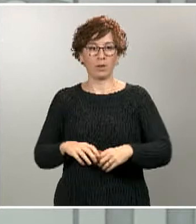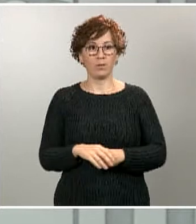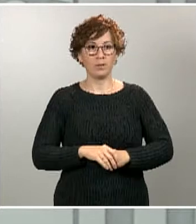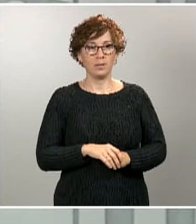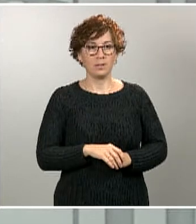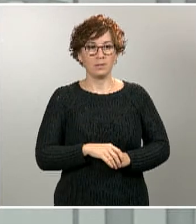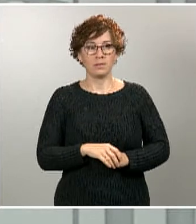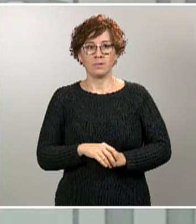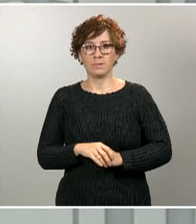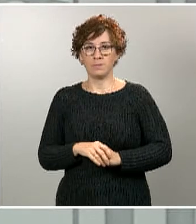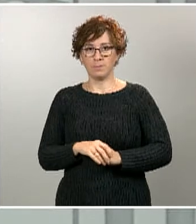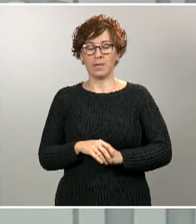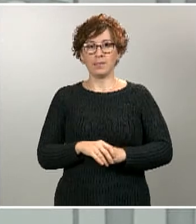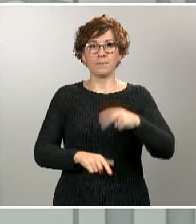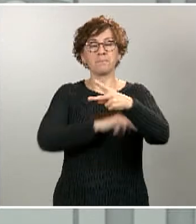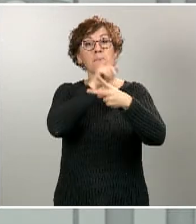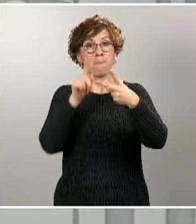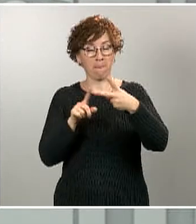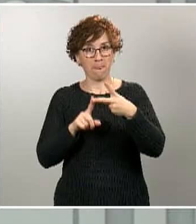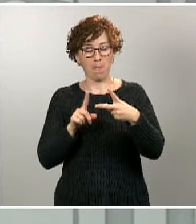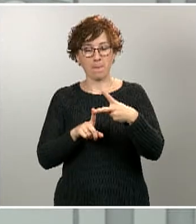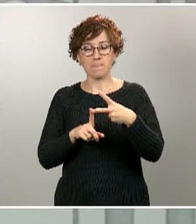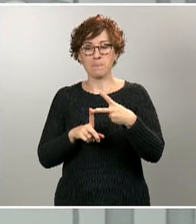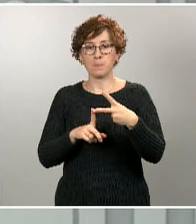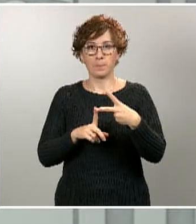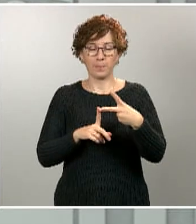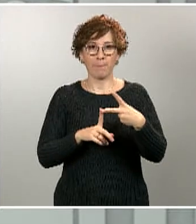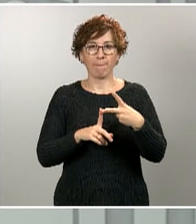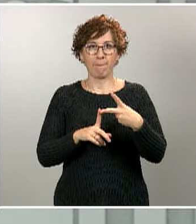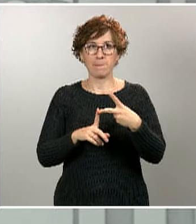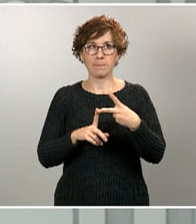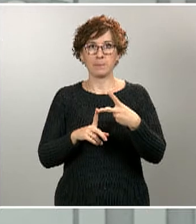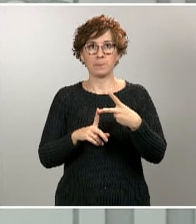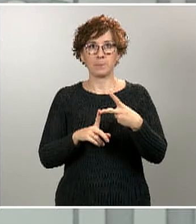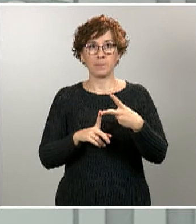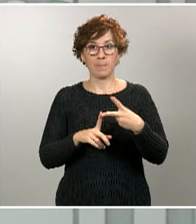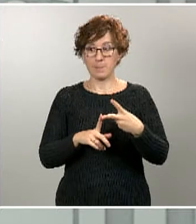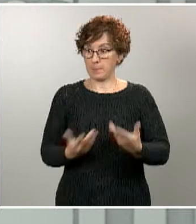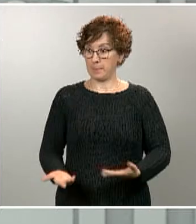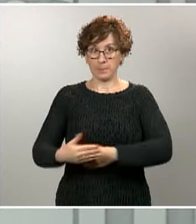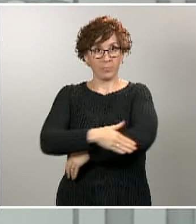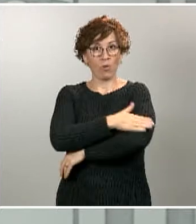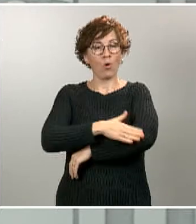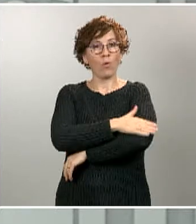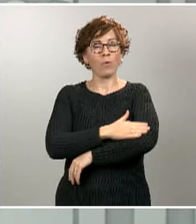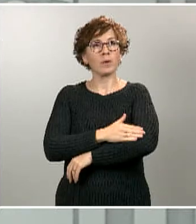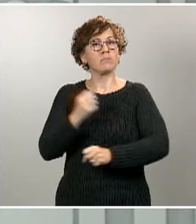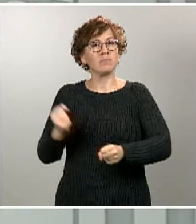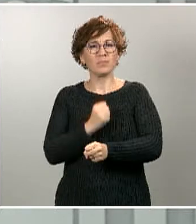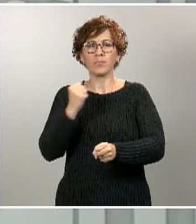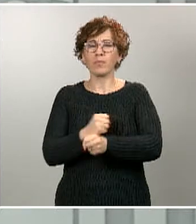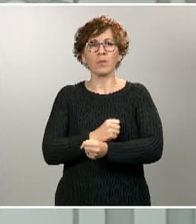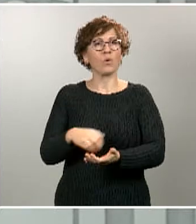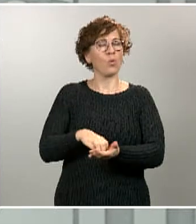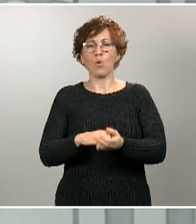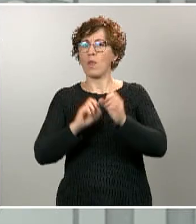lugar, decirle también que este Gobierno es un Gobierno que está trabajando con paso firme, con cautela, con